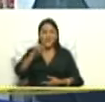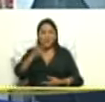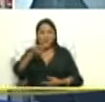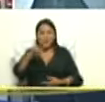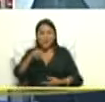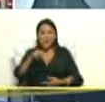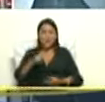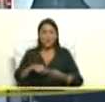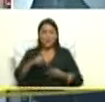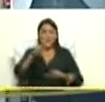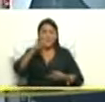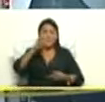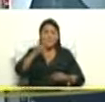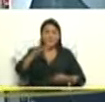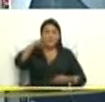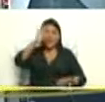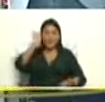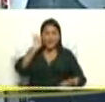Pedro